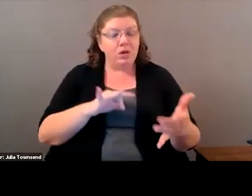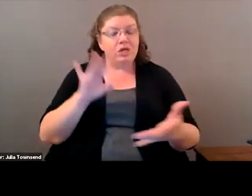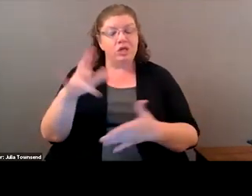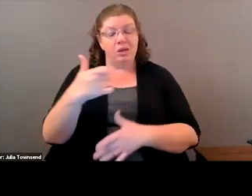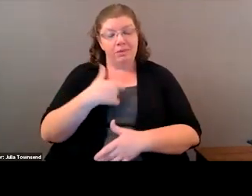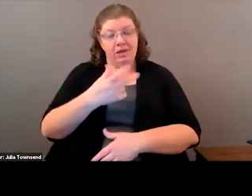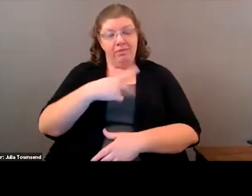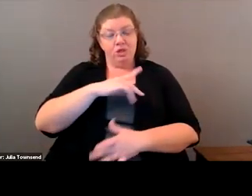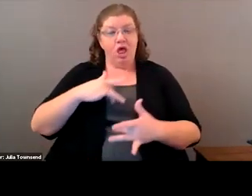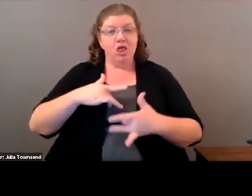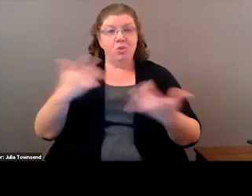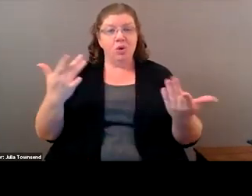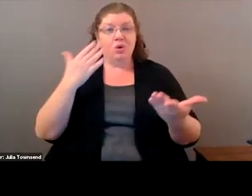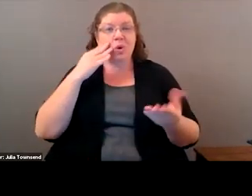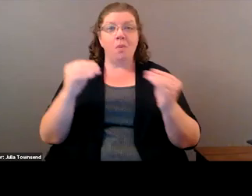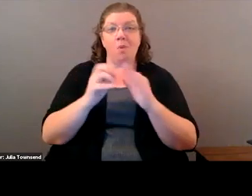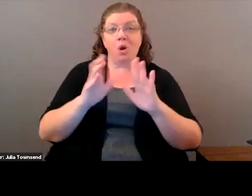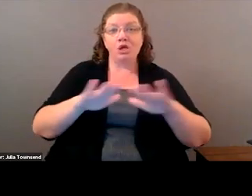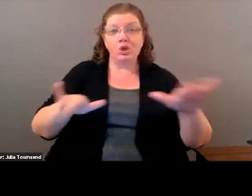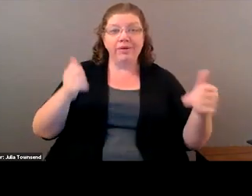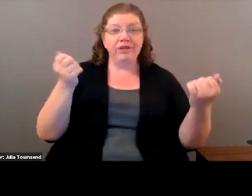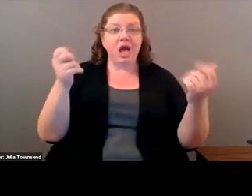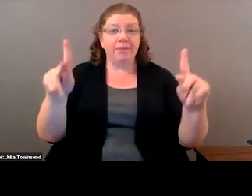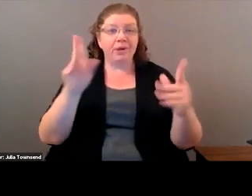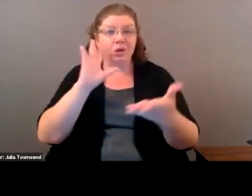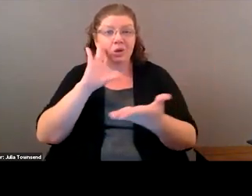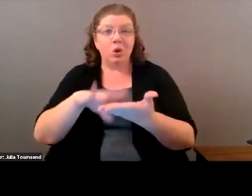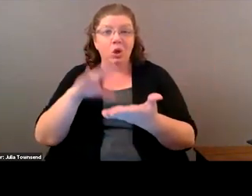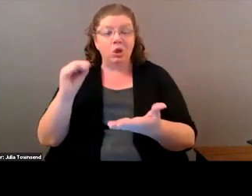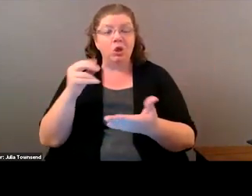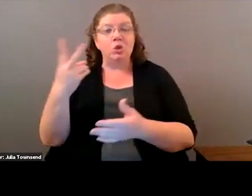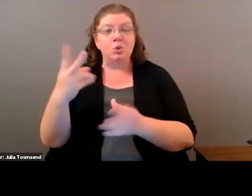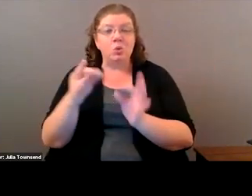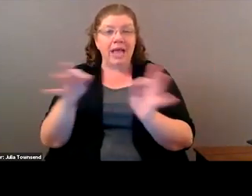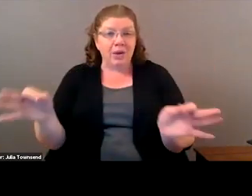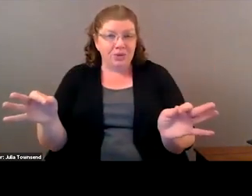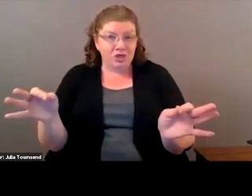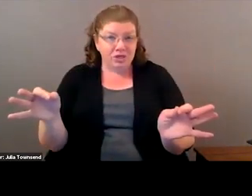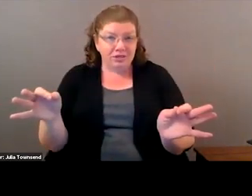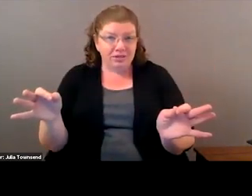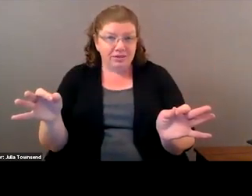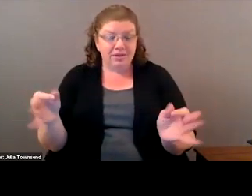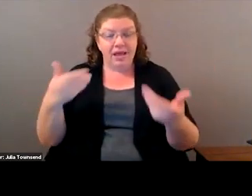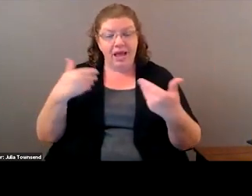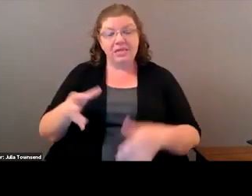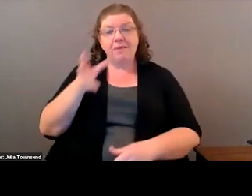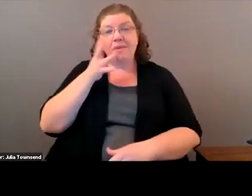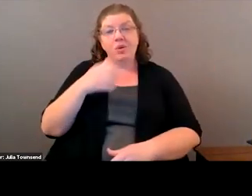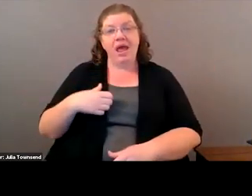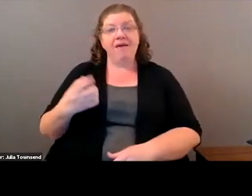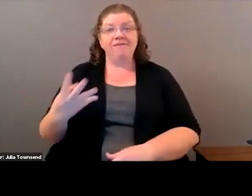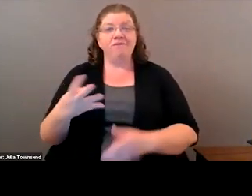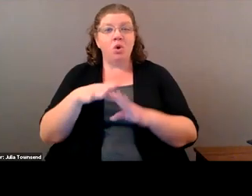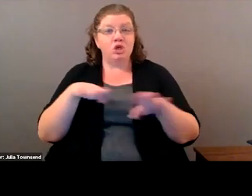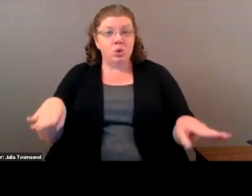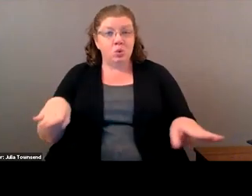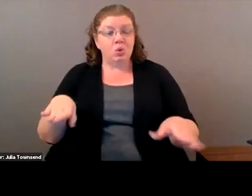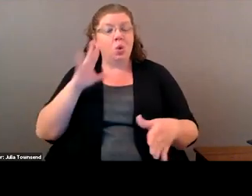quiero compartir que yo estoy emocionada de saber que más niños van a tener la oportunidad de aprender dos idiomas como madre de